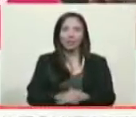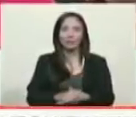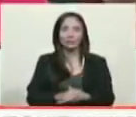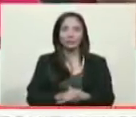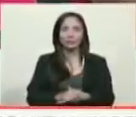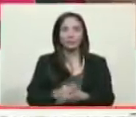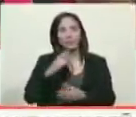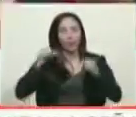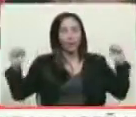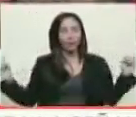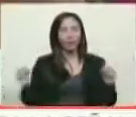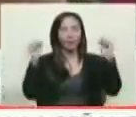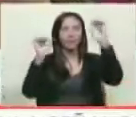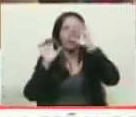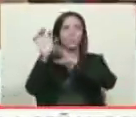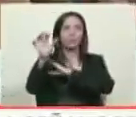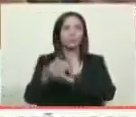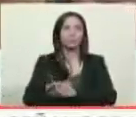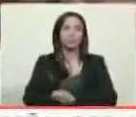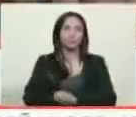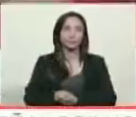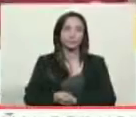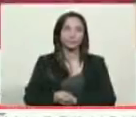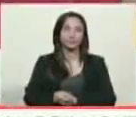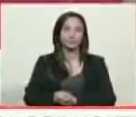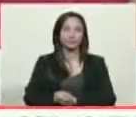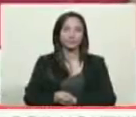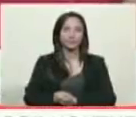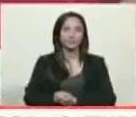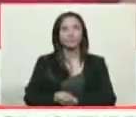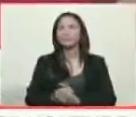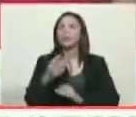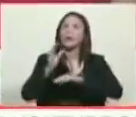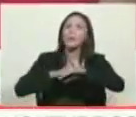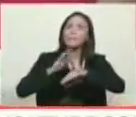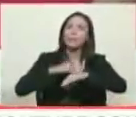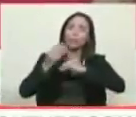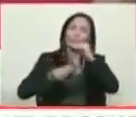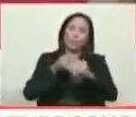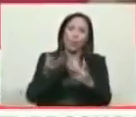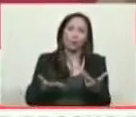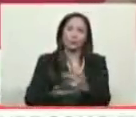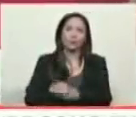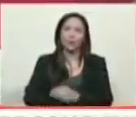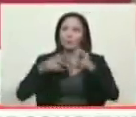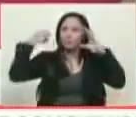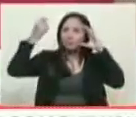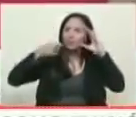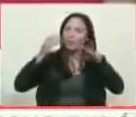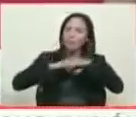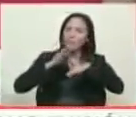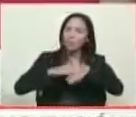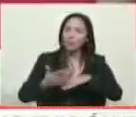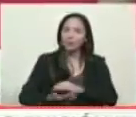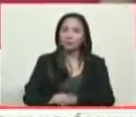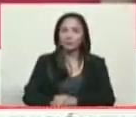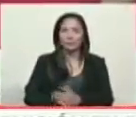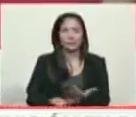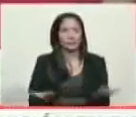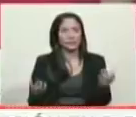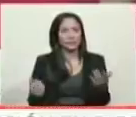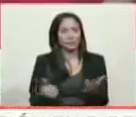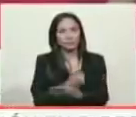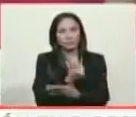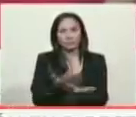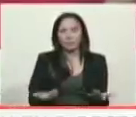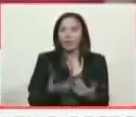¡Que viva la patria! ¿Por qué uno hace eso? Perdóneme. Porque mira, no hay nada más desagradable que